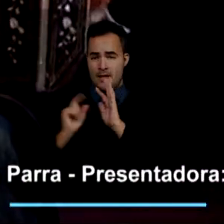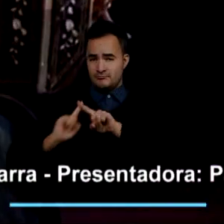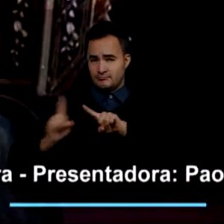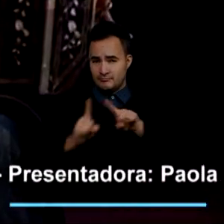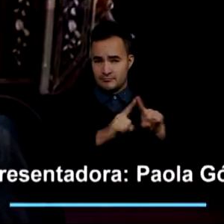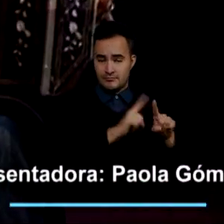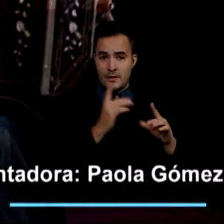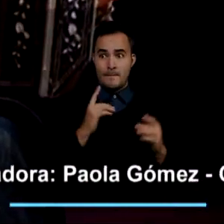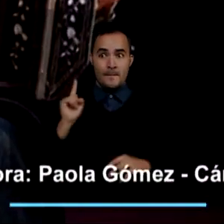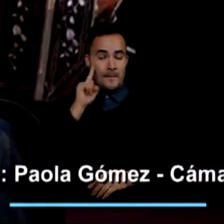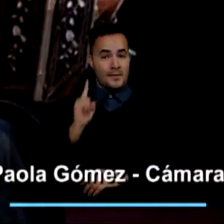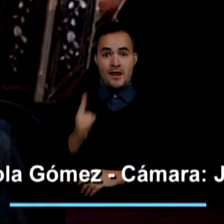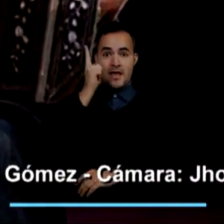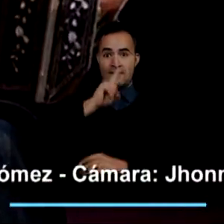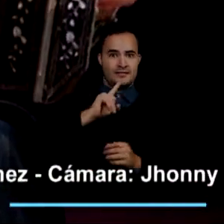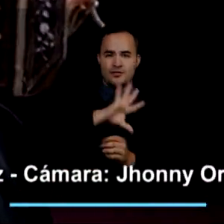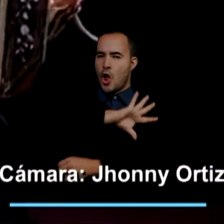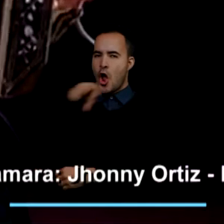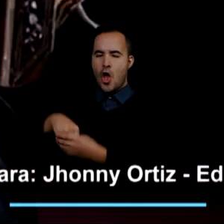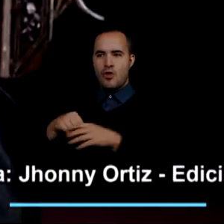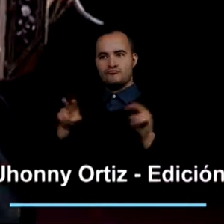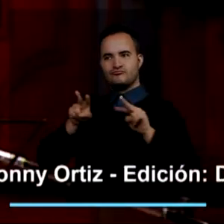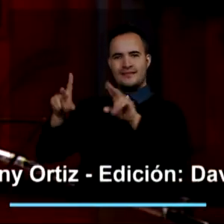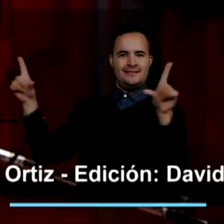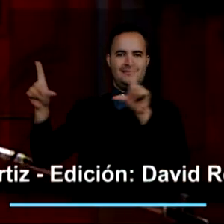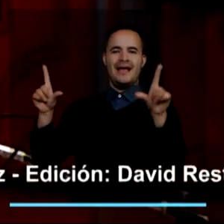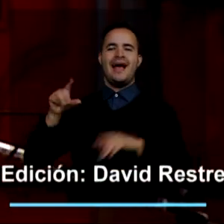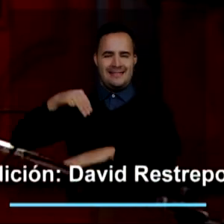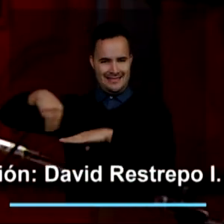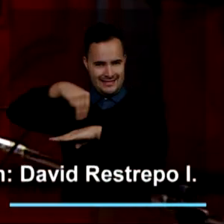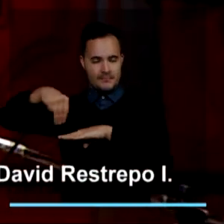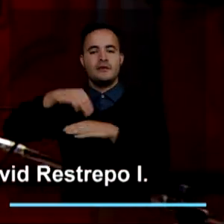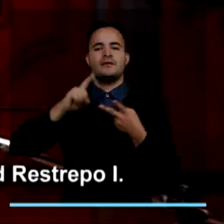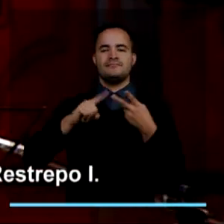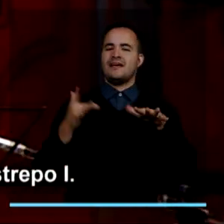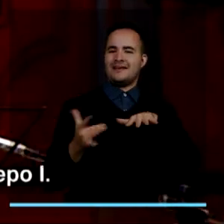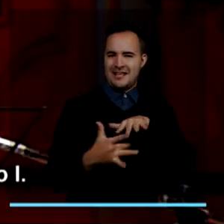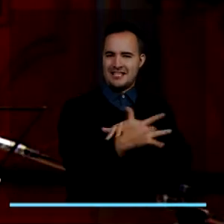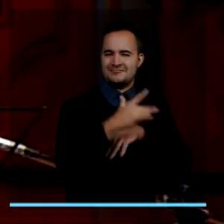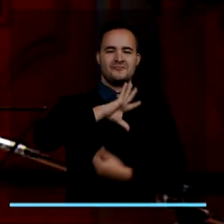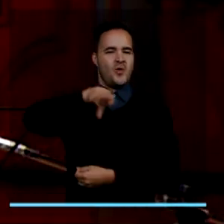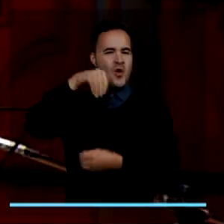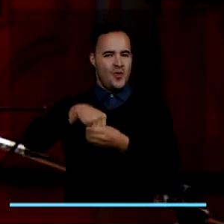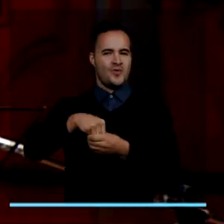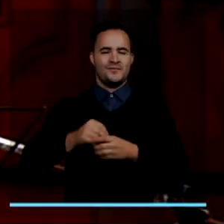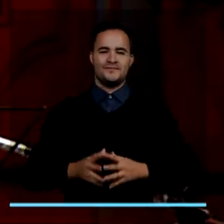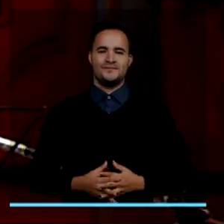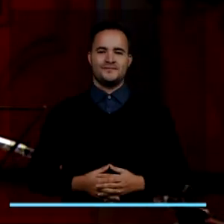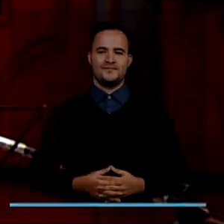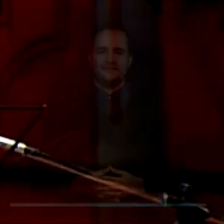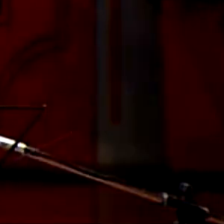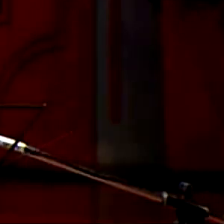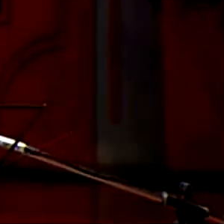se disfrutó por primera vez en su totalidad en Telemedellín y a través de las redes sociales.